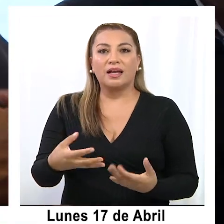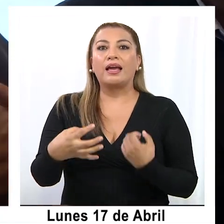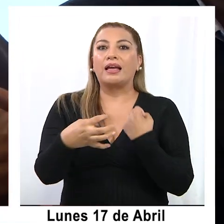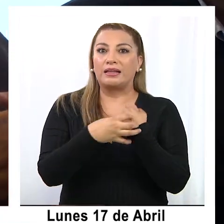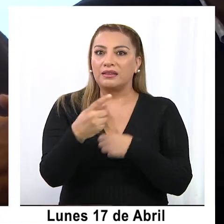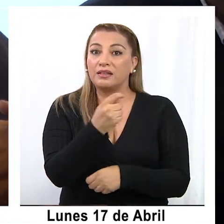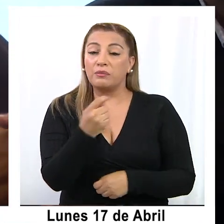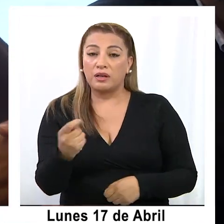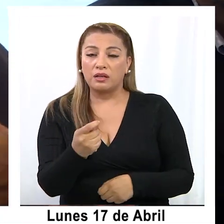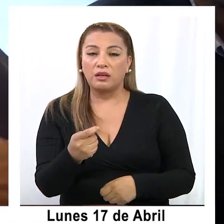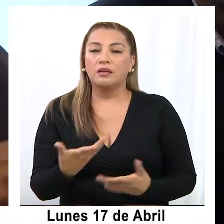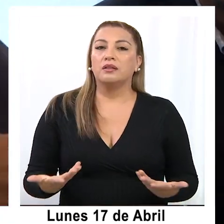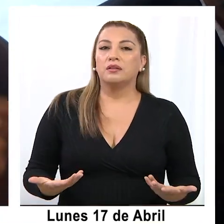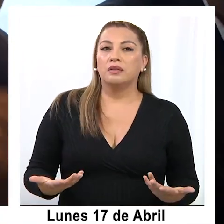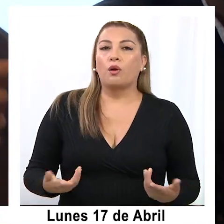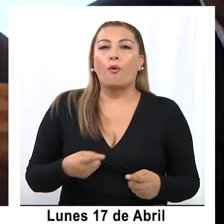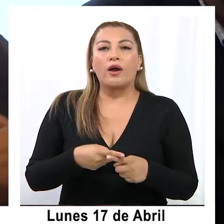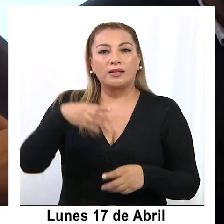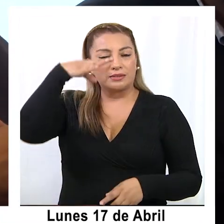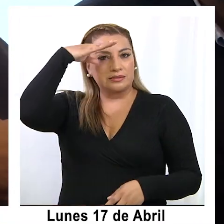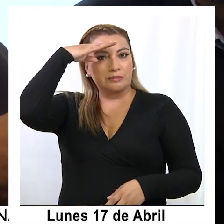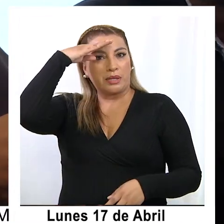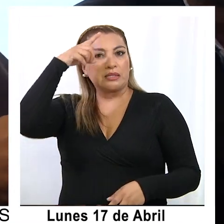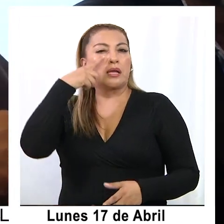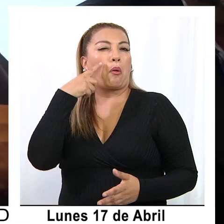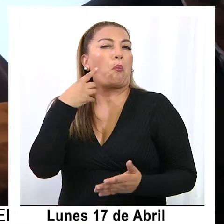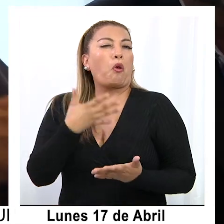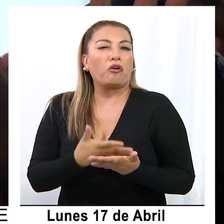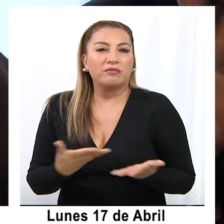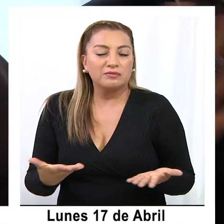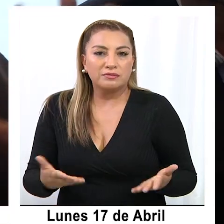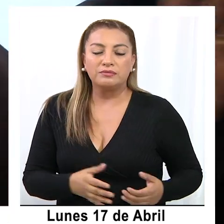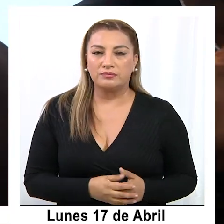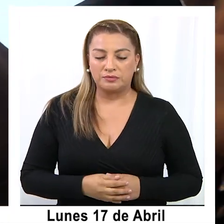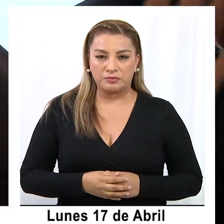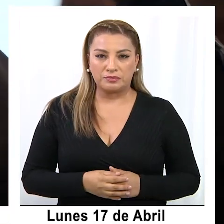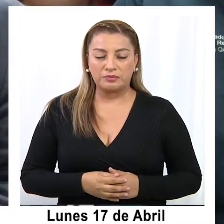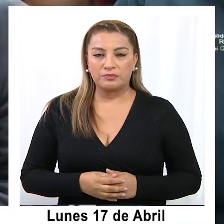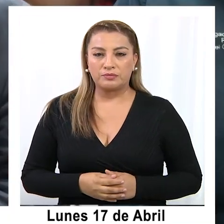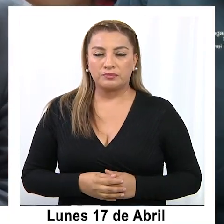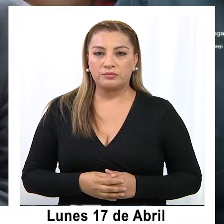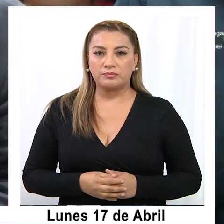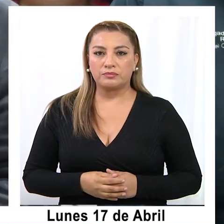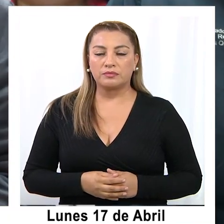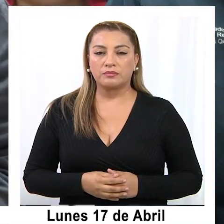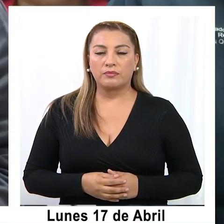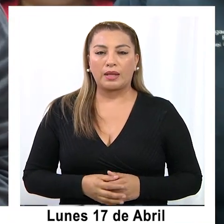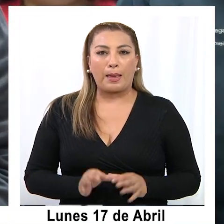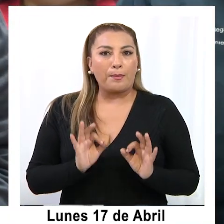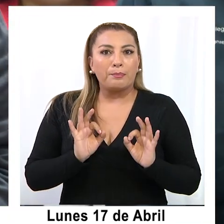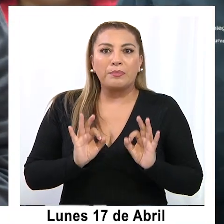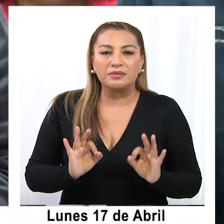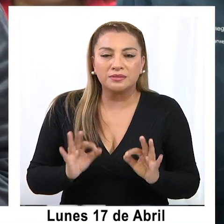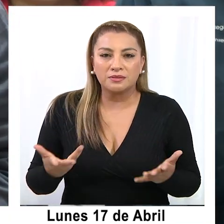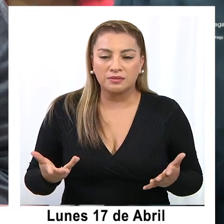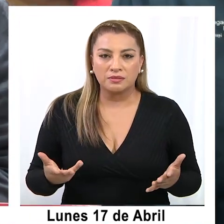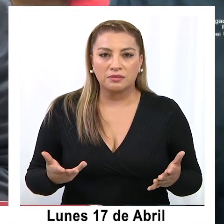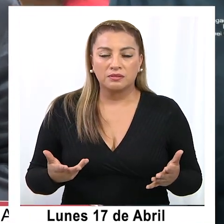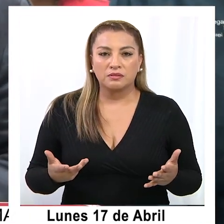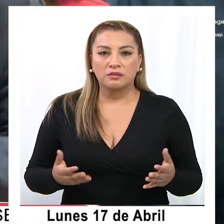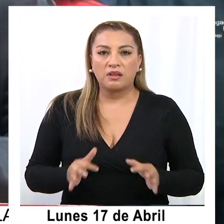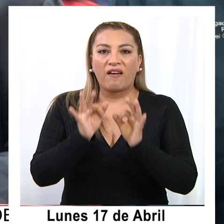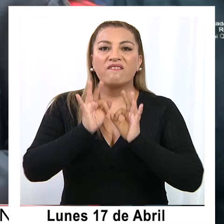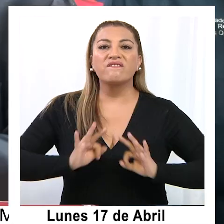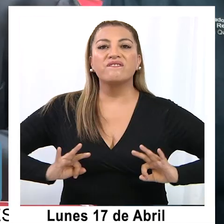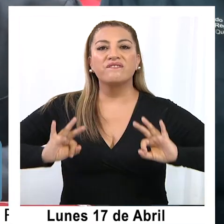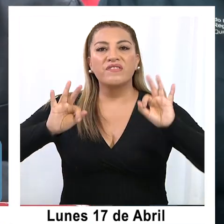región, en una suerte de experiencia piloto. La dedicación exclusiva a través de fiscales